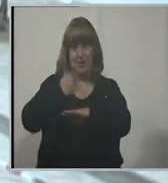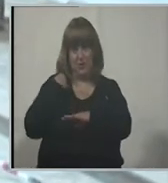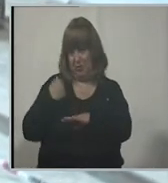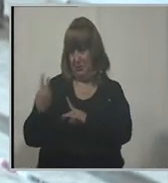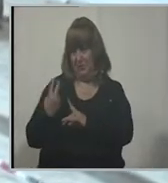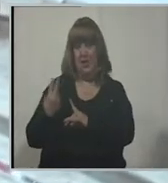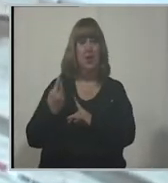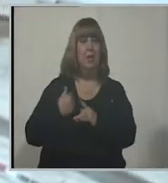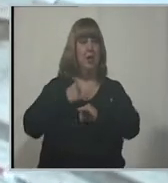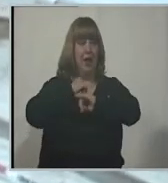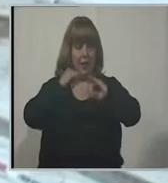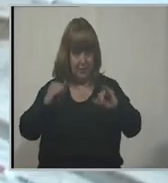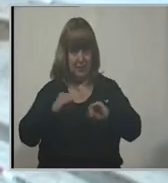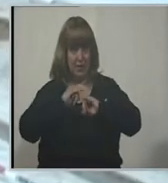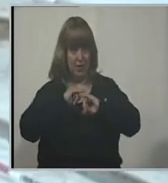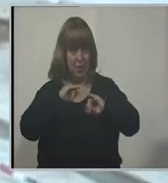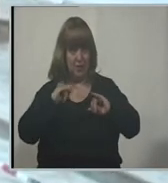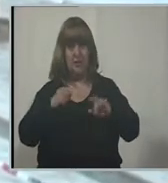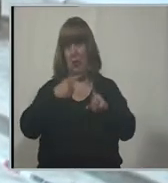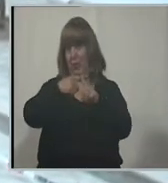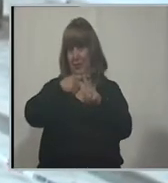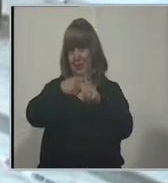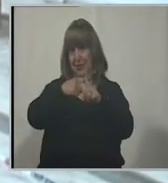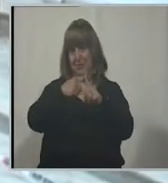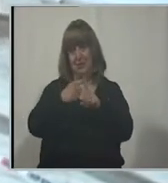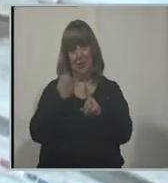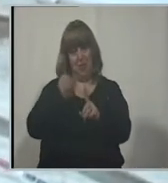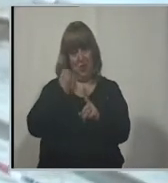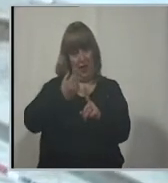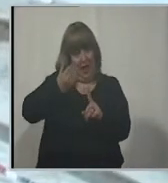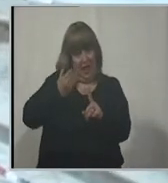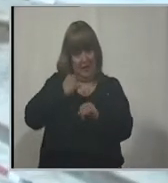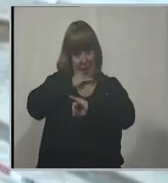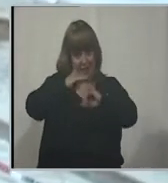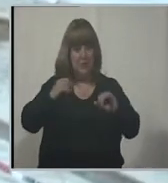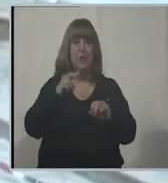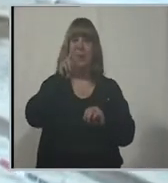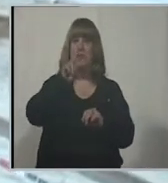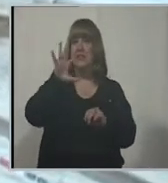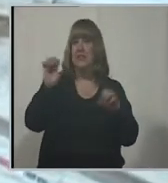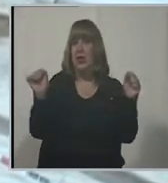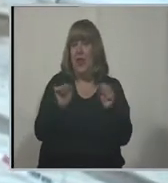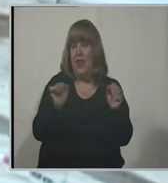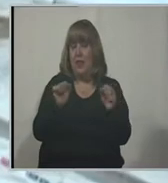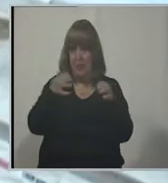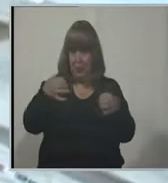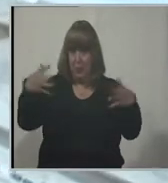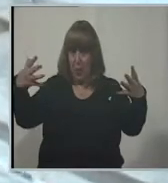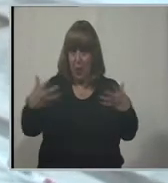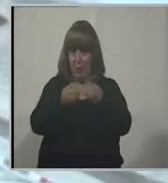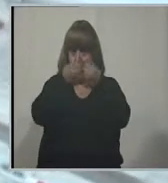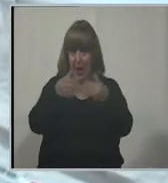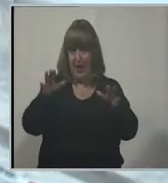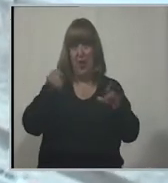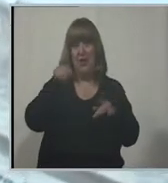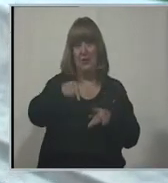Y anticiparnos a las noticias, a las buenas noticias, es muy importante. En este caso, el 25 de mayo, porque ese es el día que han elegido para